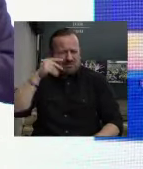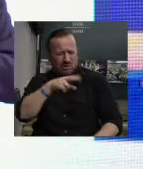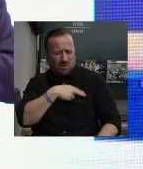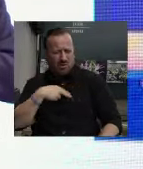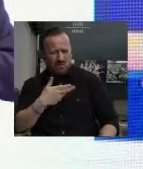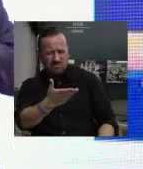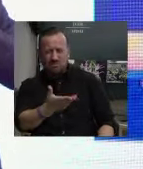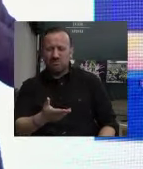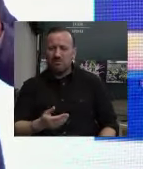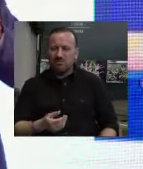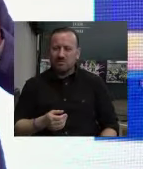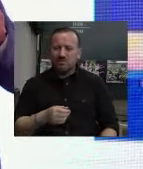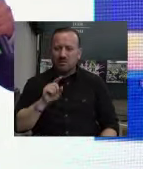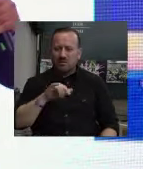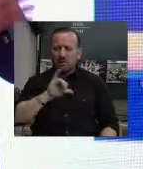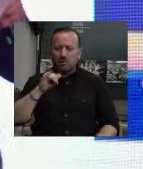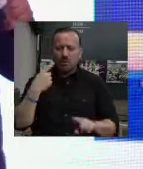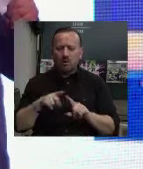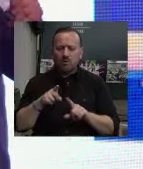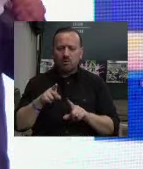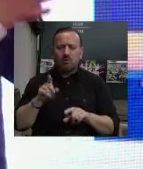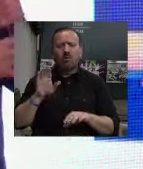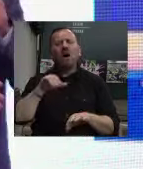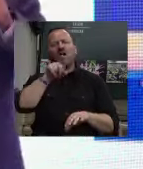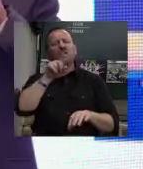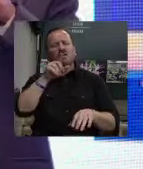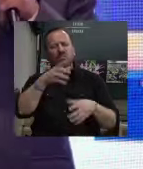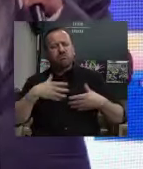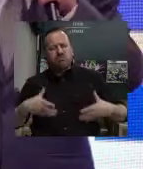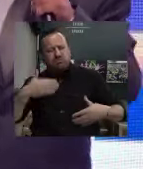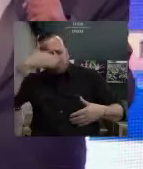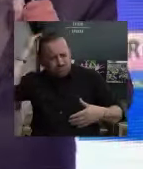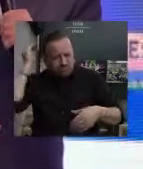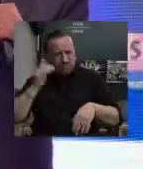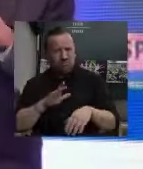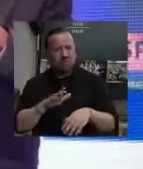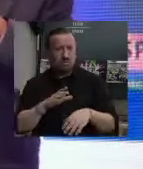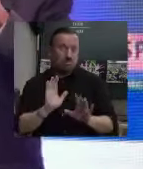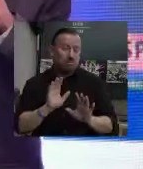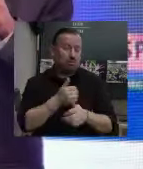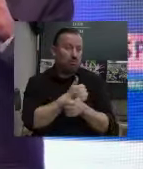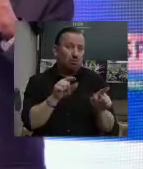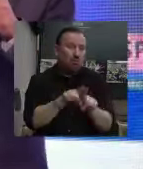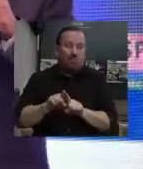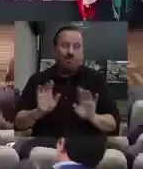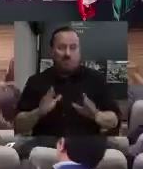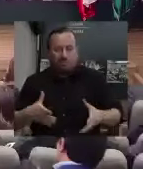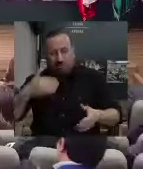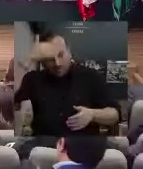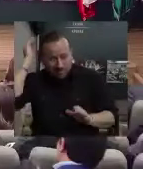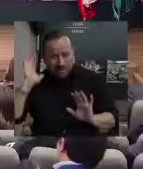llamaba acá vino alguien de sí un gordito calvito No pues es que ahí sí somos la mayoría gordito y calvito O